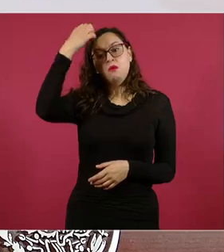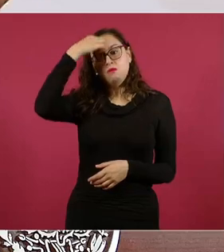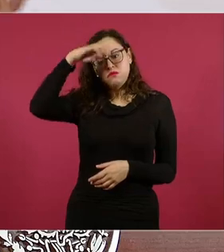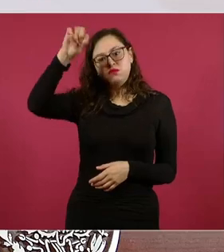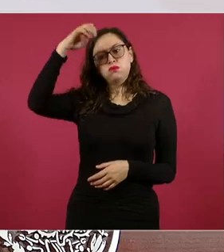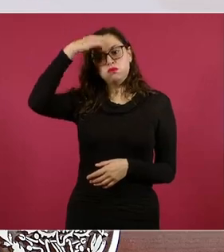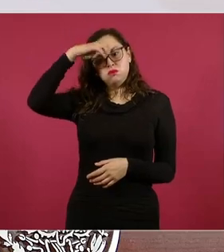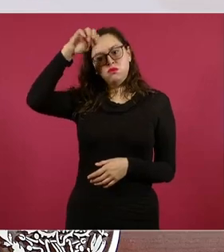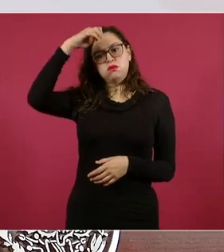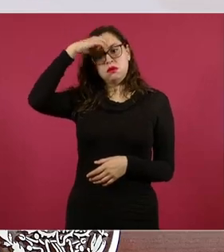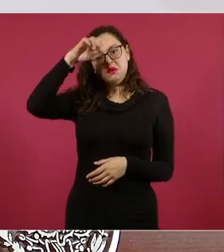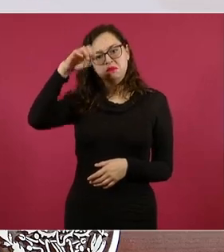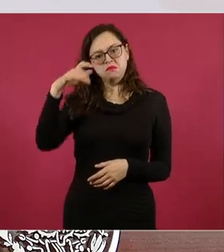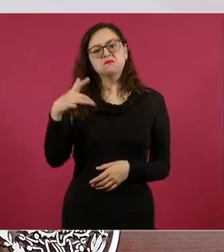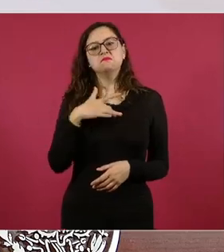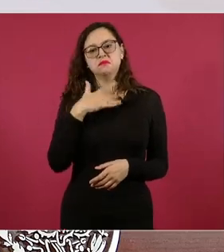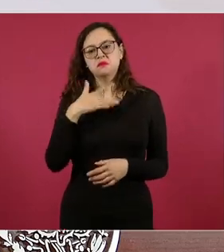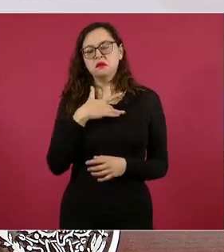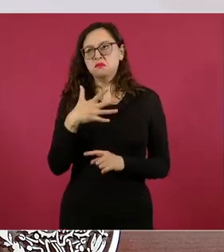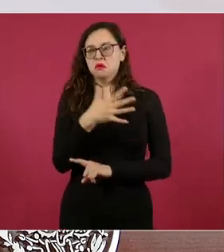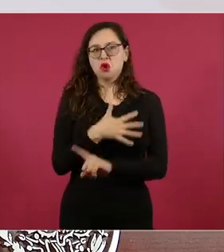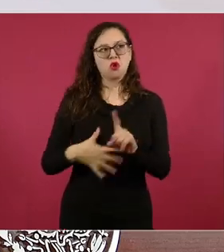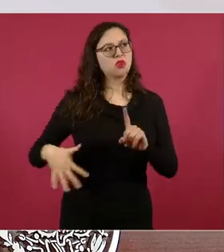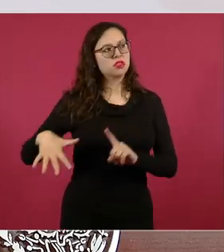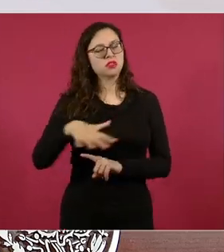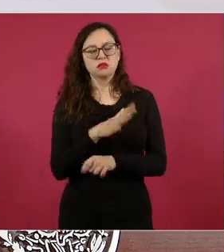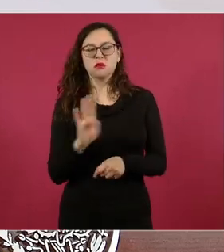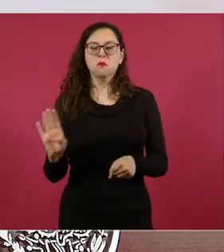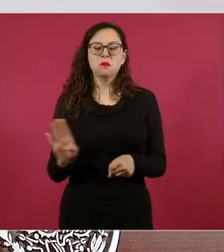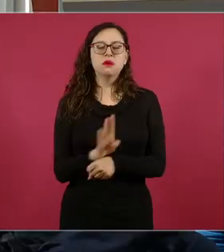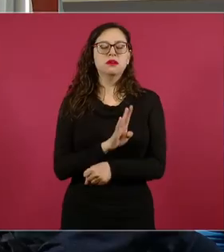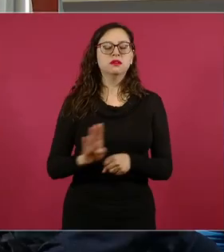va a encontrar una circunstancia favorable